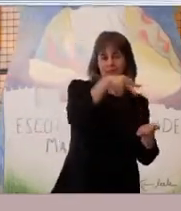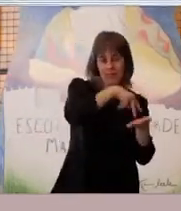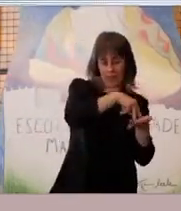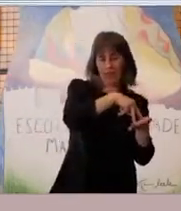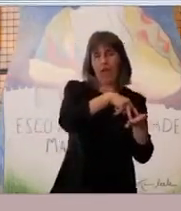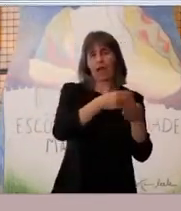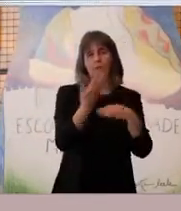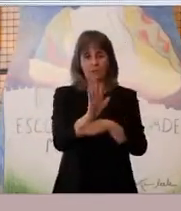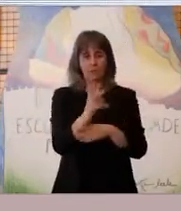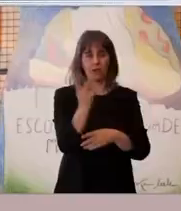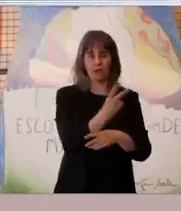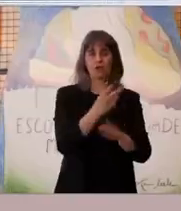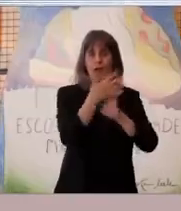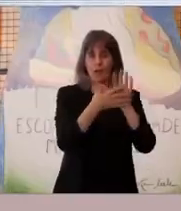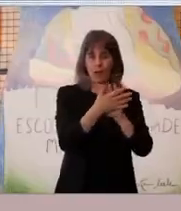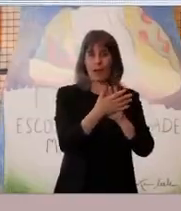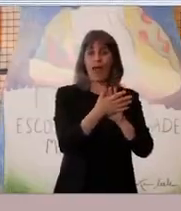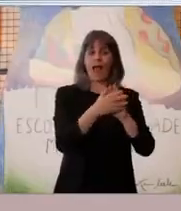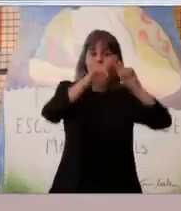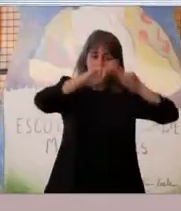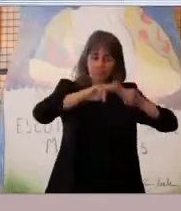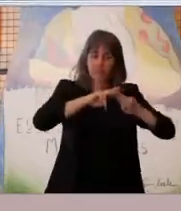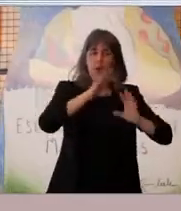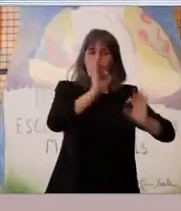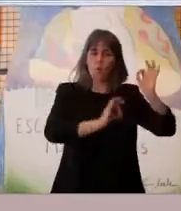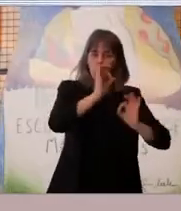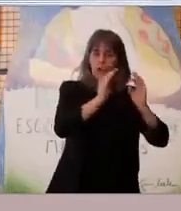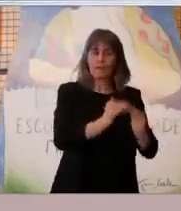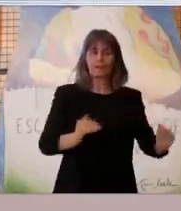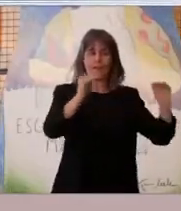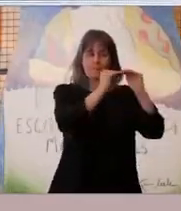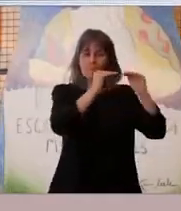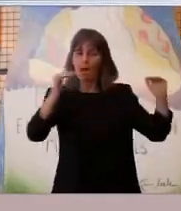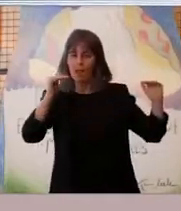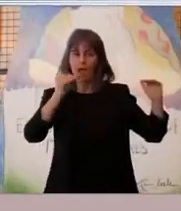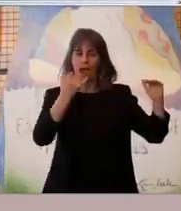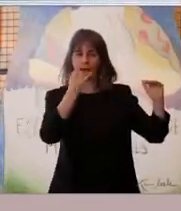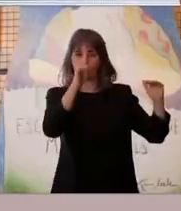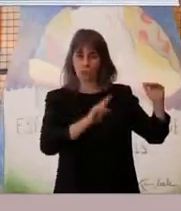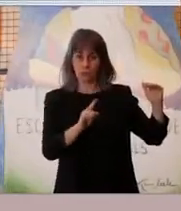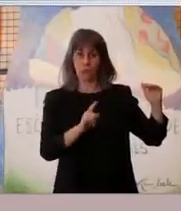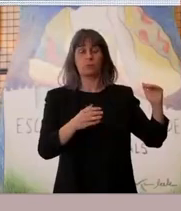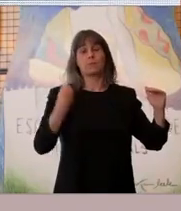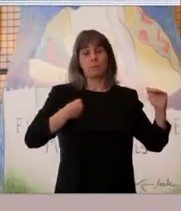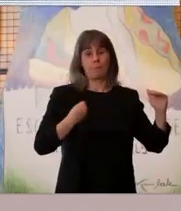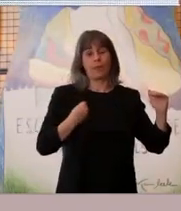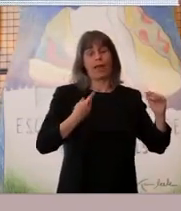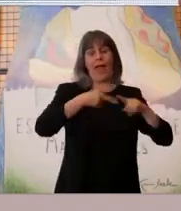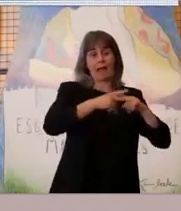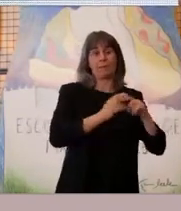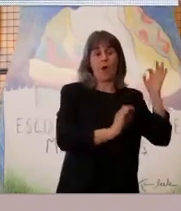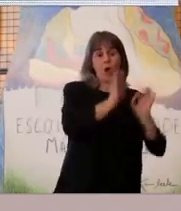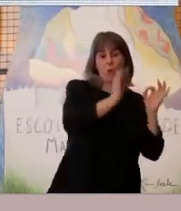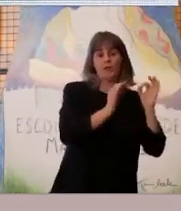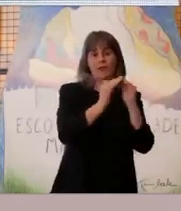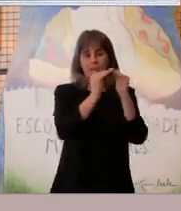cuotas y la paridad Cómo cómo de Útil es la herramienta de las cuotas y de la paridad y